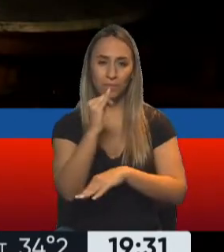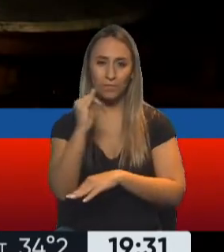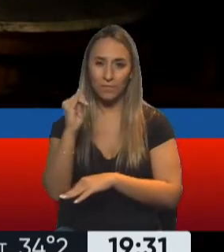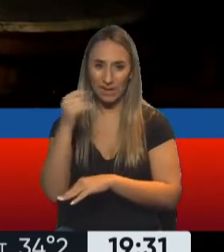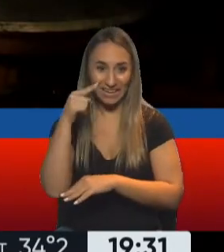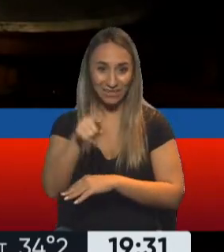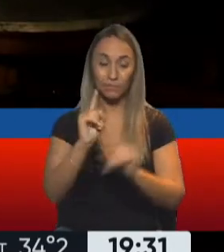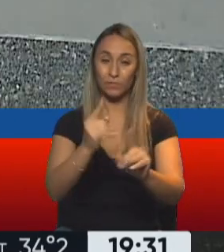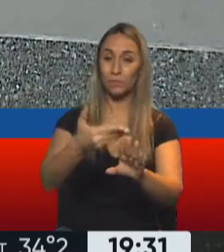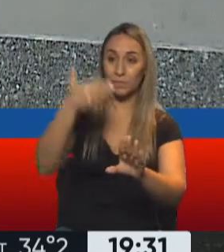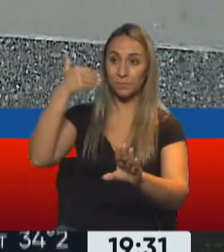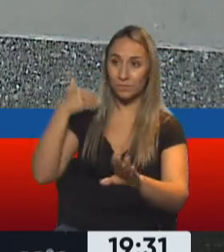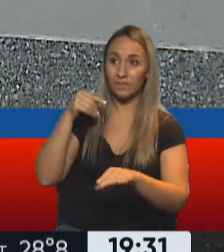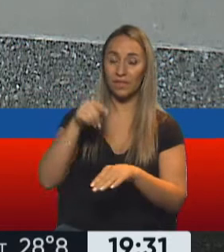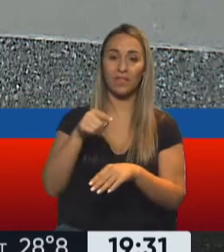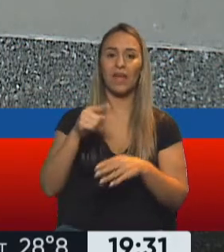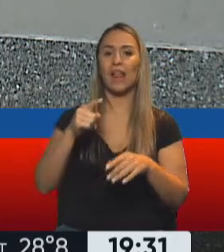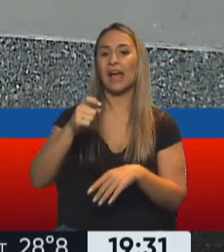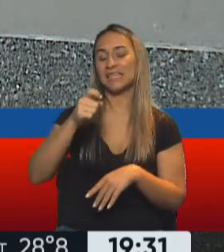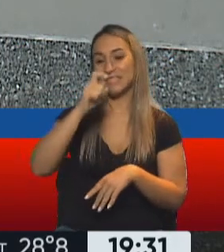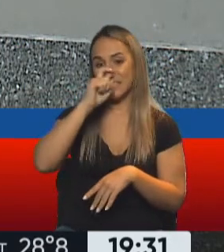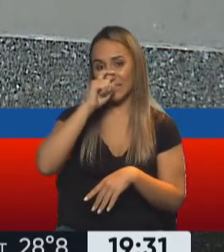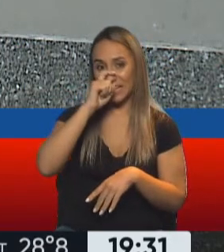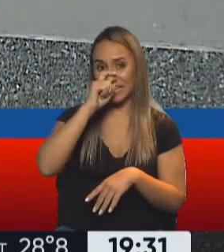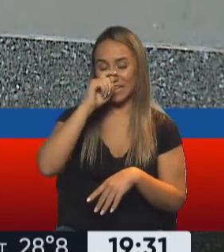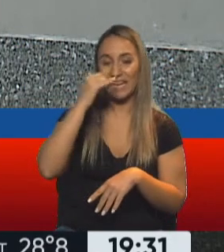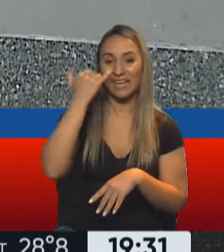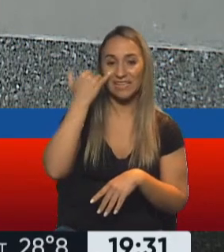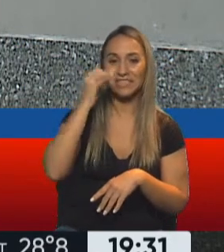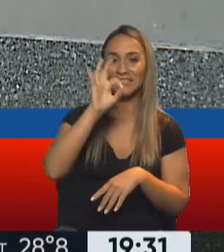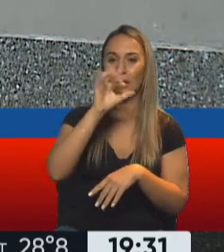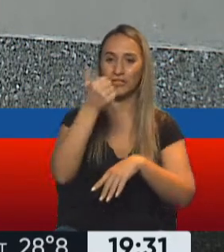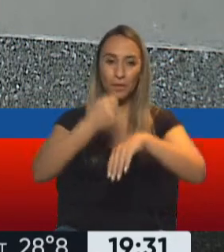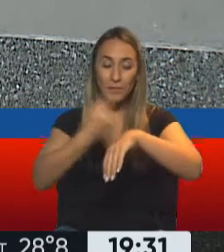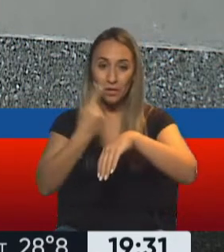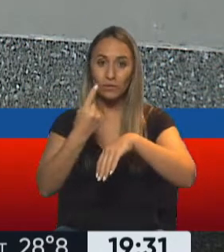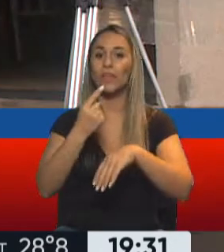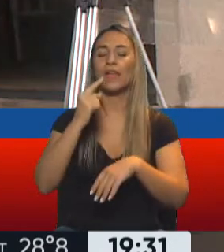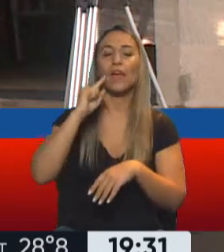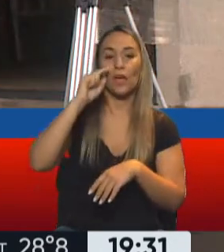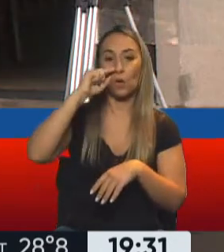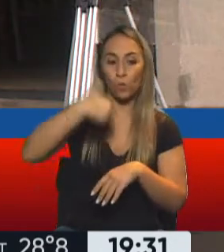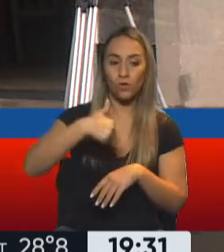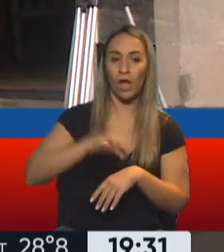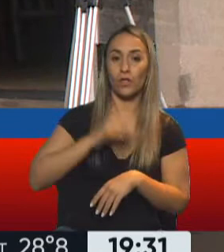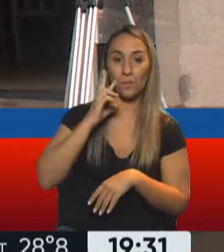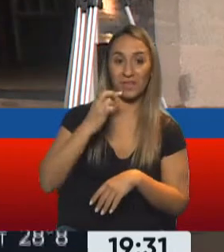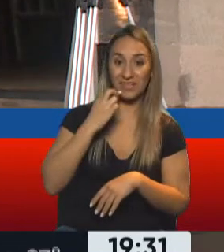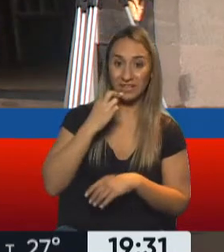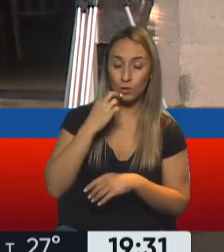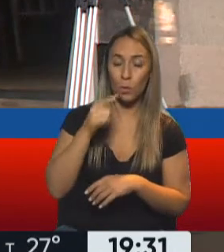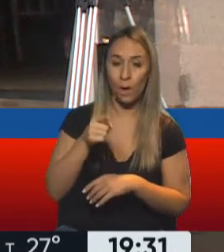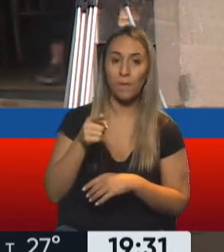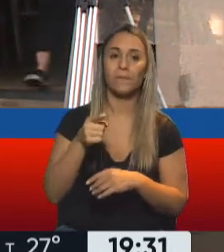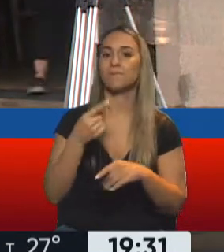lo que fue aquella jornada a las 7:06 del tercer domingo de junio de 2019, en coincidencia con la celebración